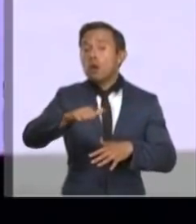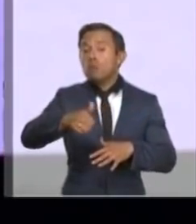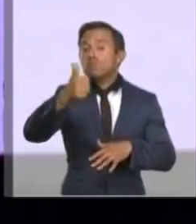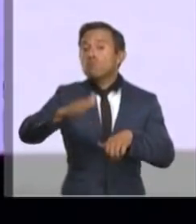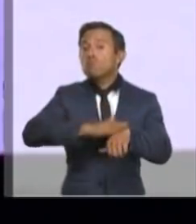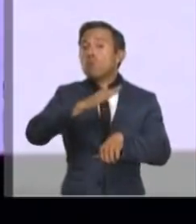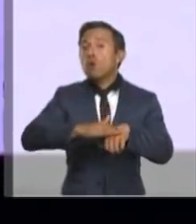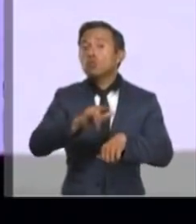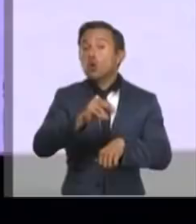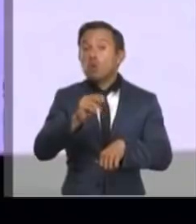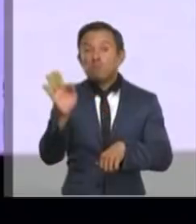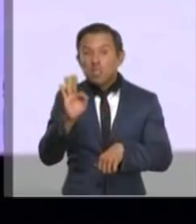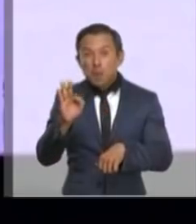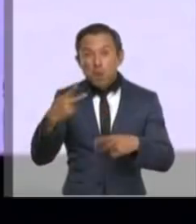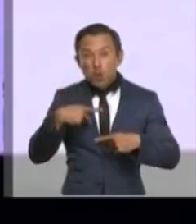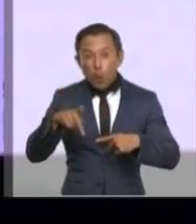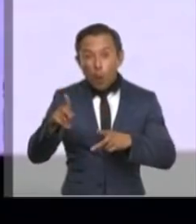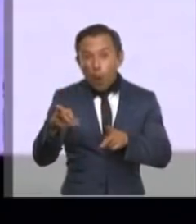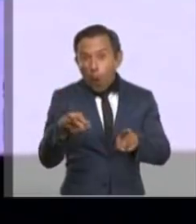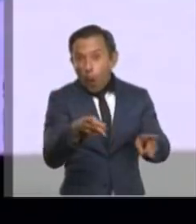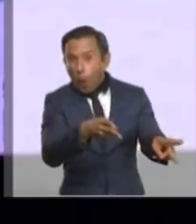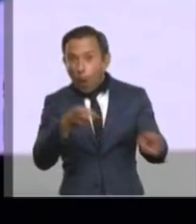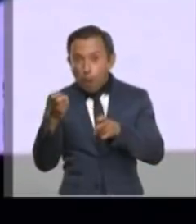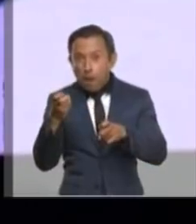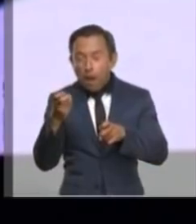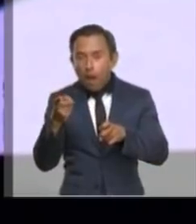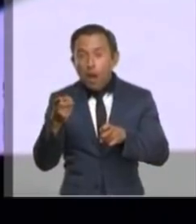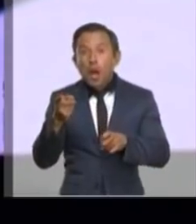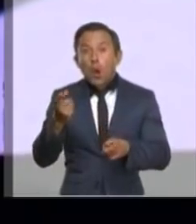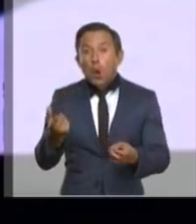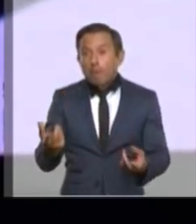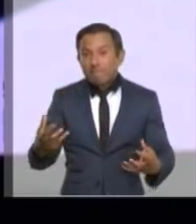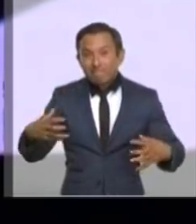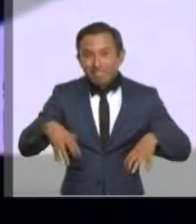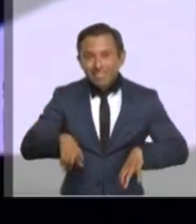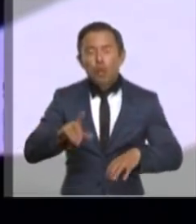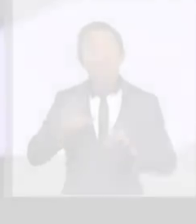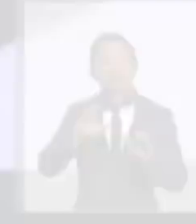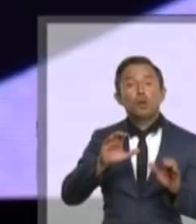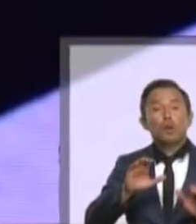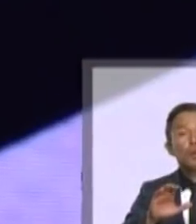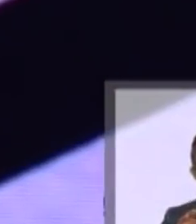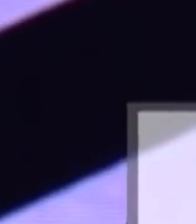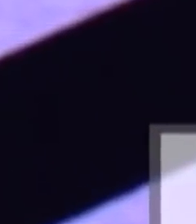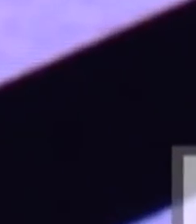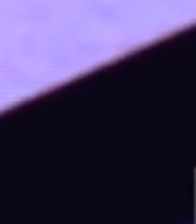mocharle la mano al que robe en el servicio público. Eso no es malo.